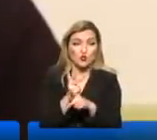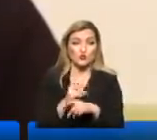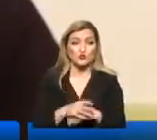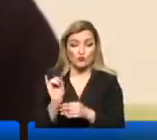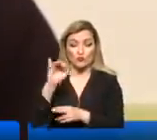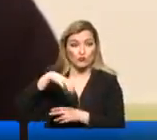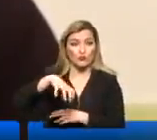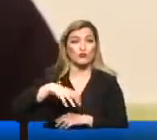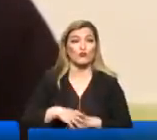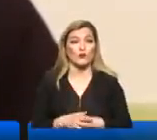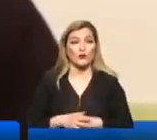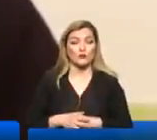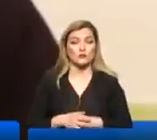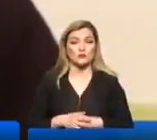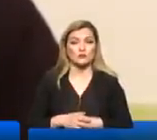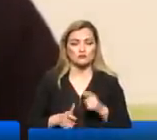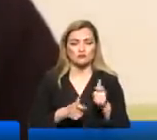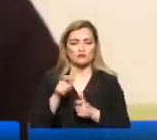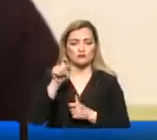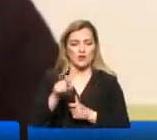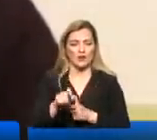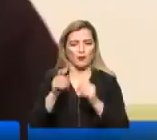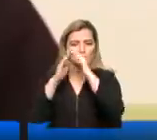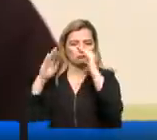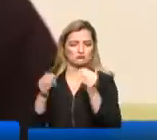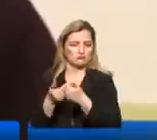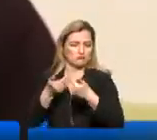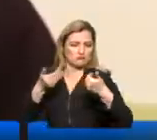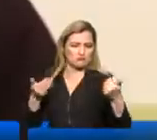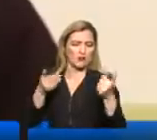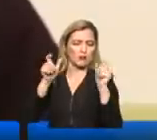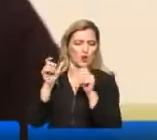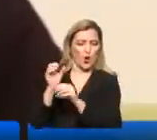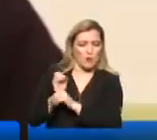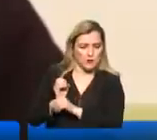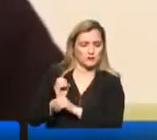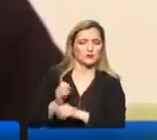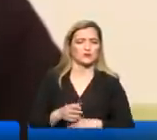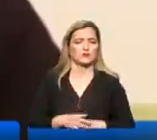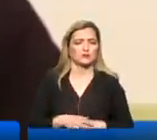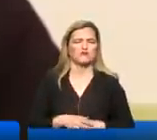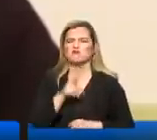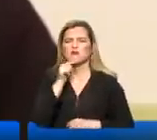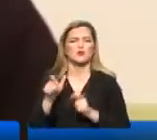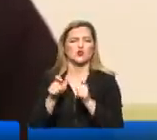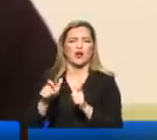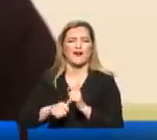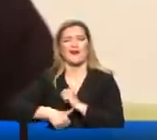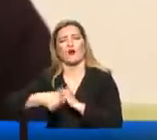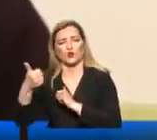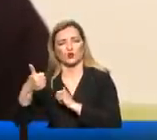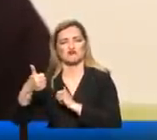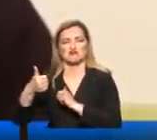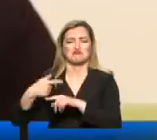en la isla y el aislamiento preventivo obligatorio de los residentes permanentes que están retornando a Galápagos, quienes